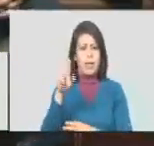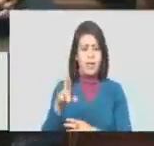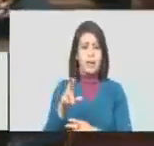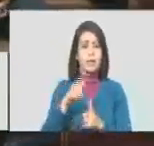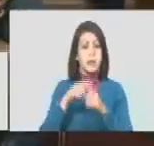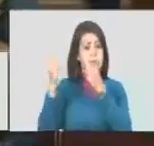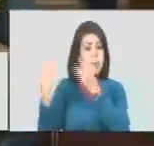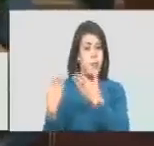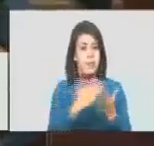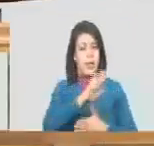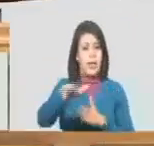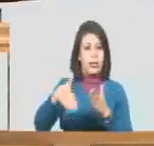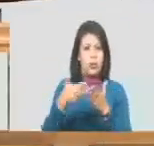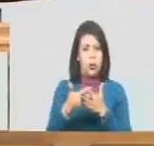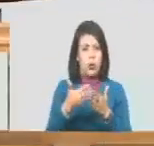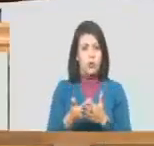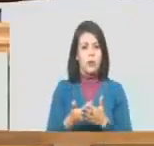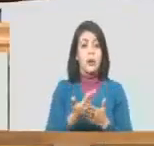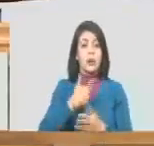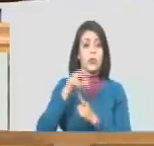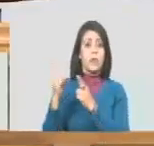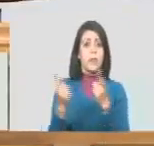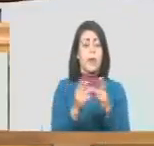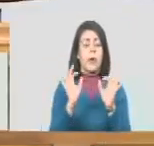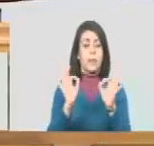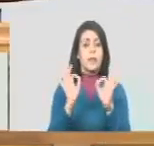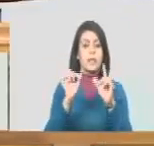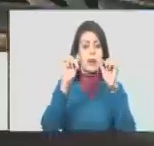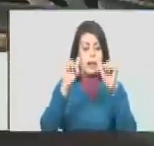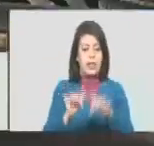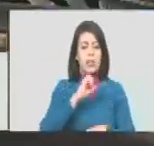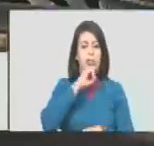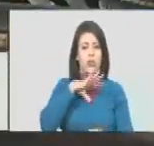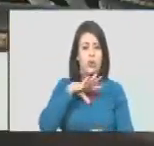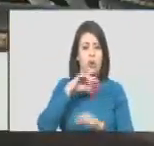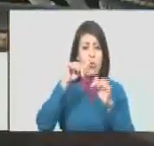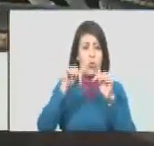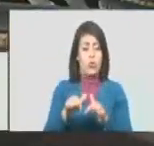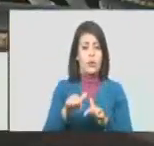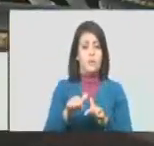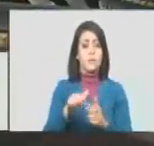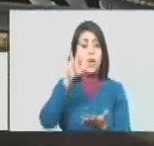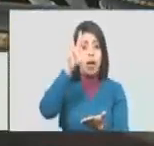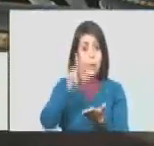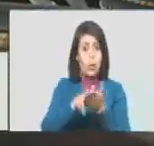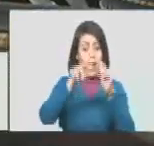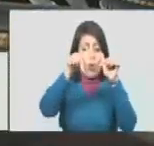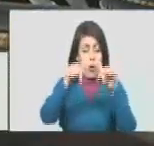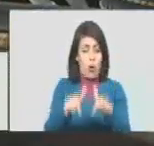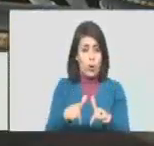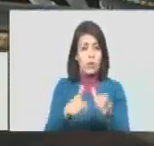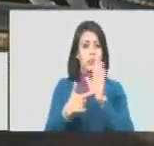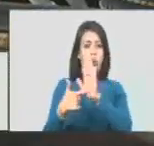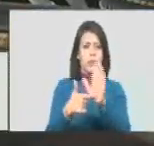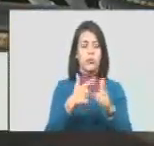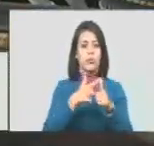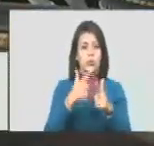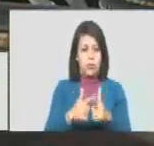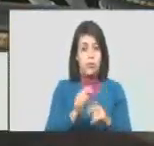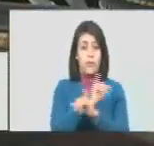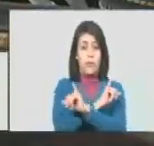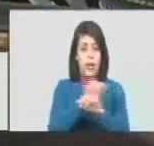Asperben. Bienvenidas, bienvenidos. Son nuestros invitados especiales al día histórico de hoy, que si se aprueba el orden del día que se ha presentado,